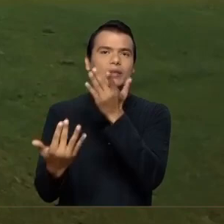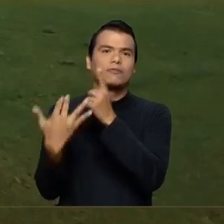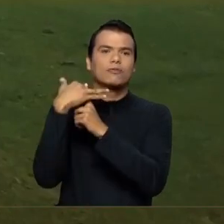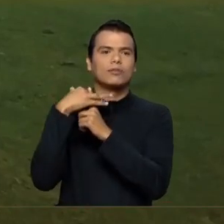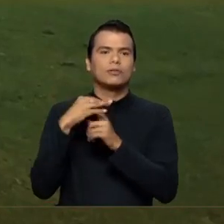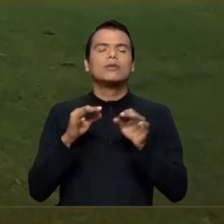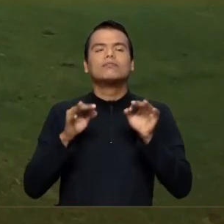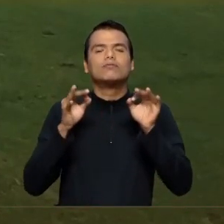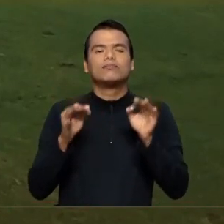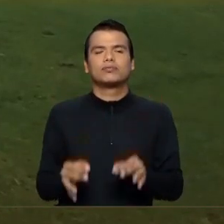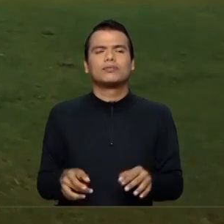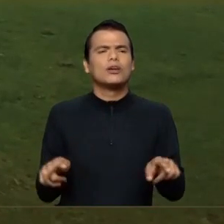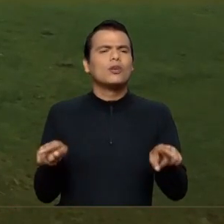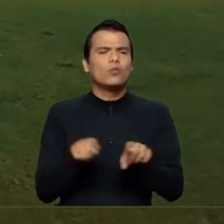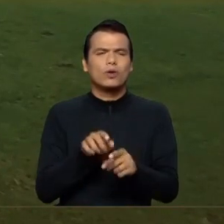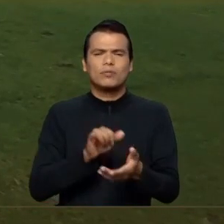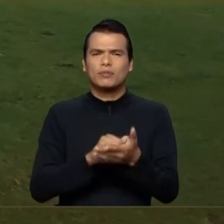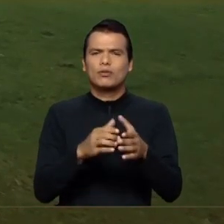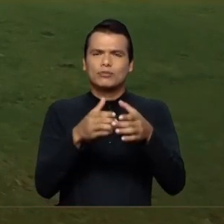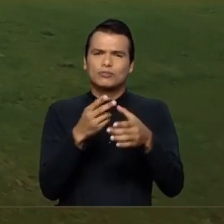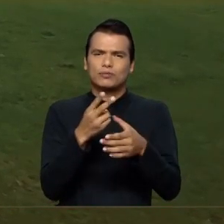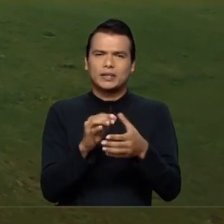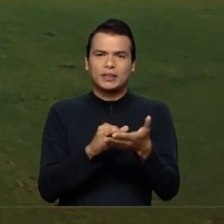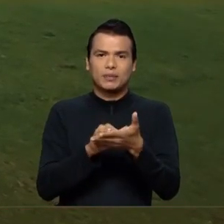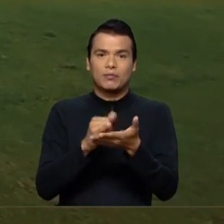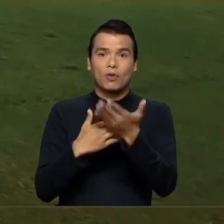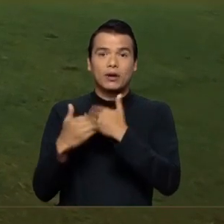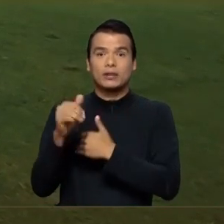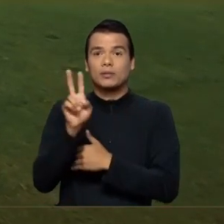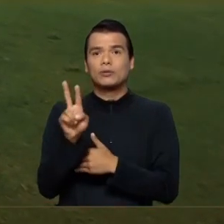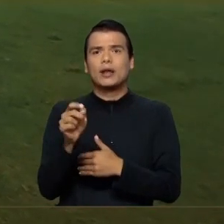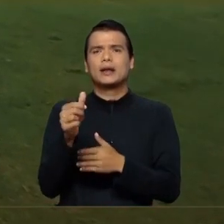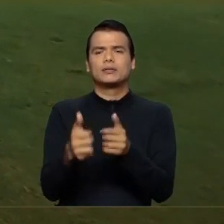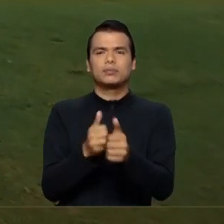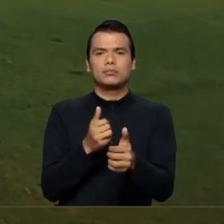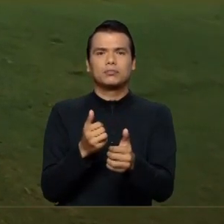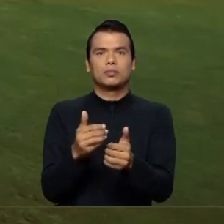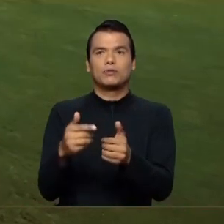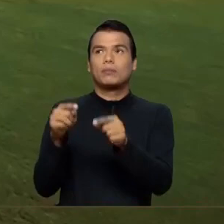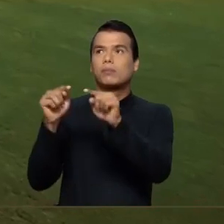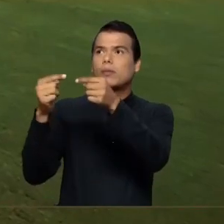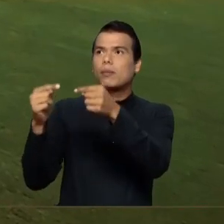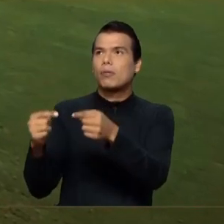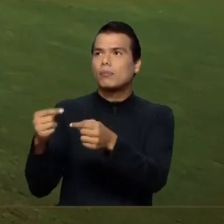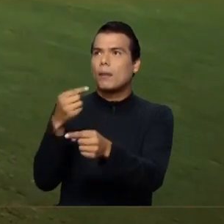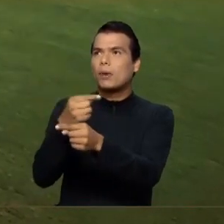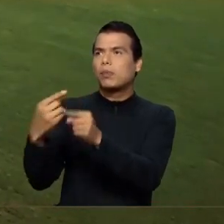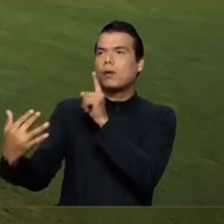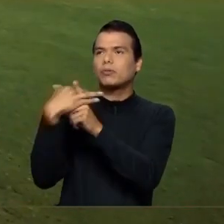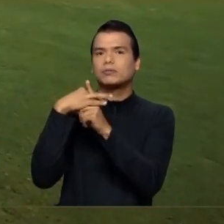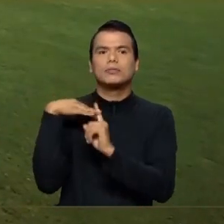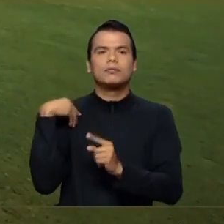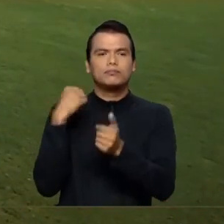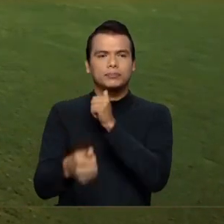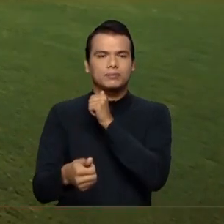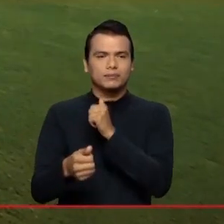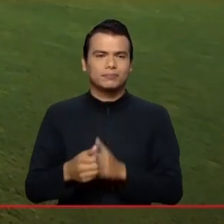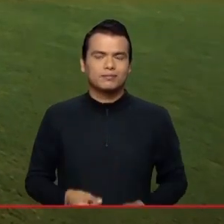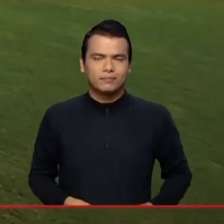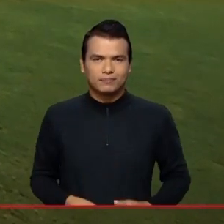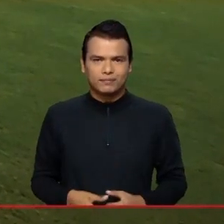esos mismos sucedió con Venezuela y clasificó en la última jornada el conjunto venezolano